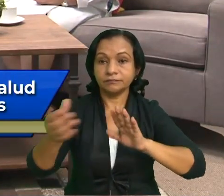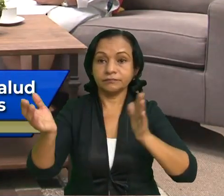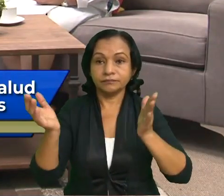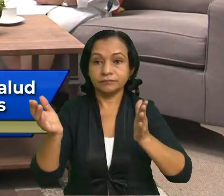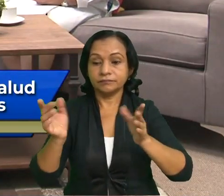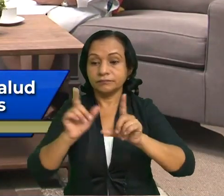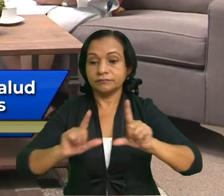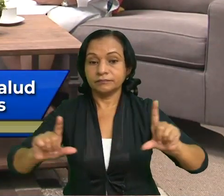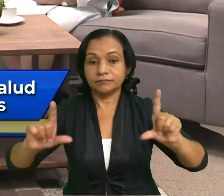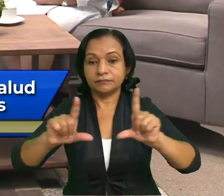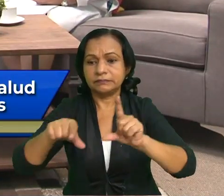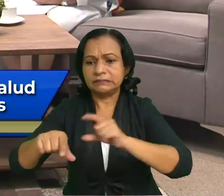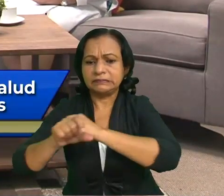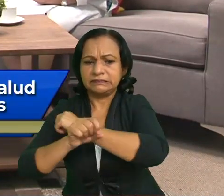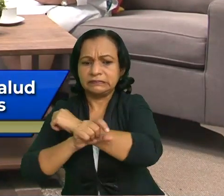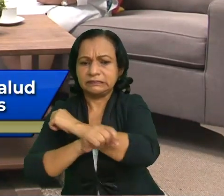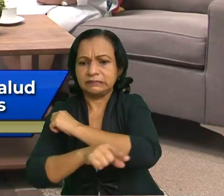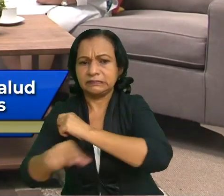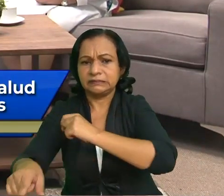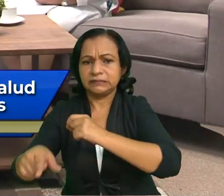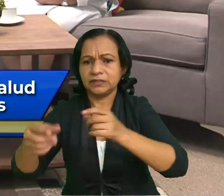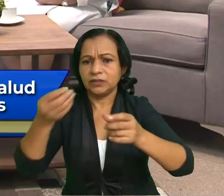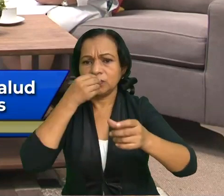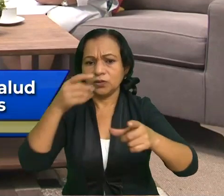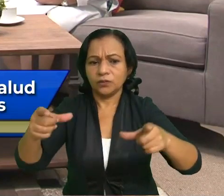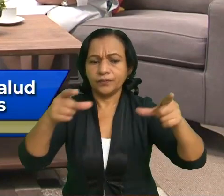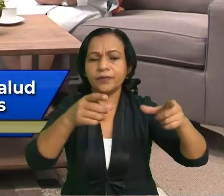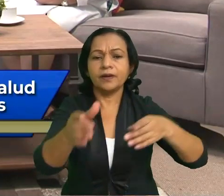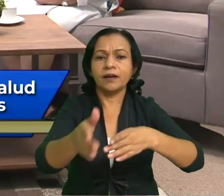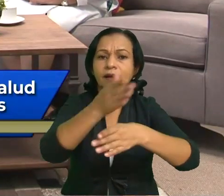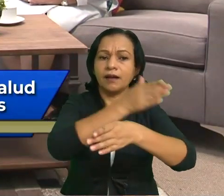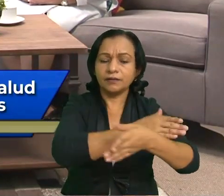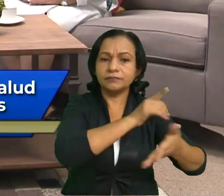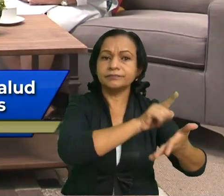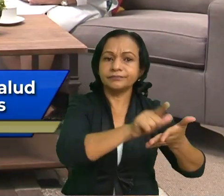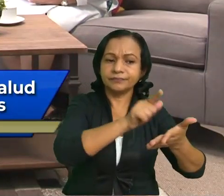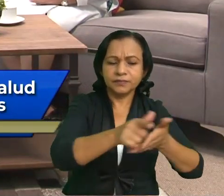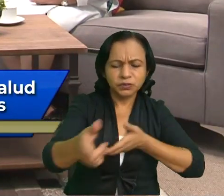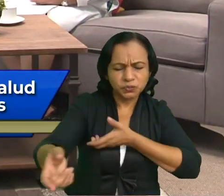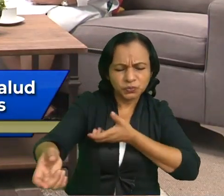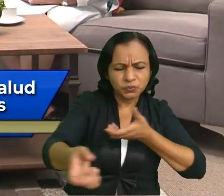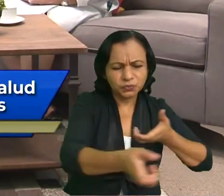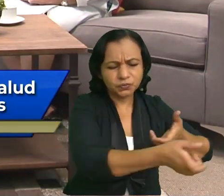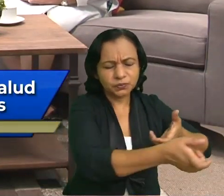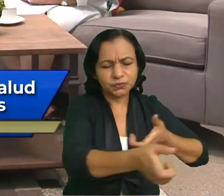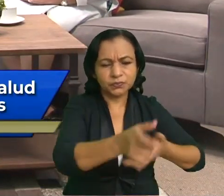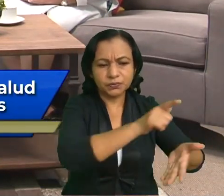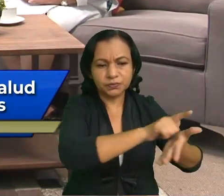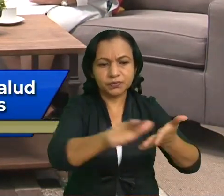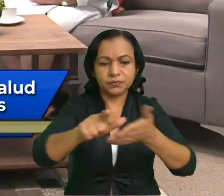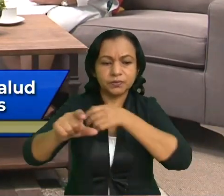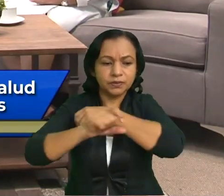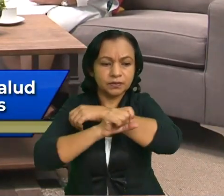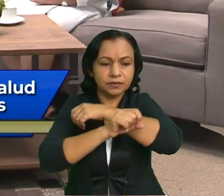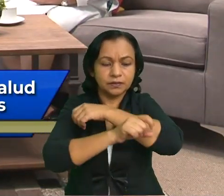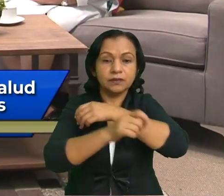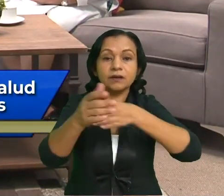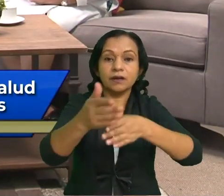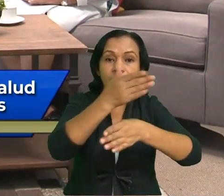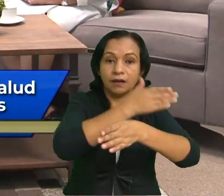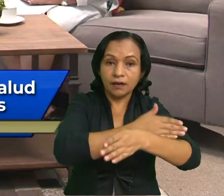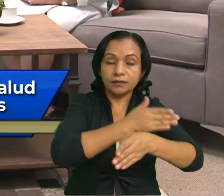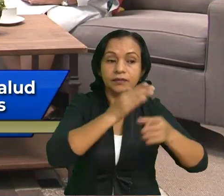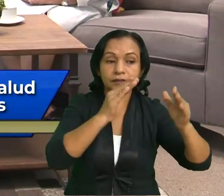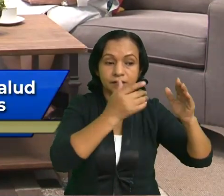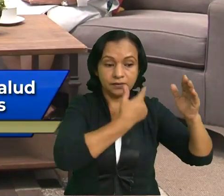llegues a un lugar y alimentos sorpresa previos a la fumigación y la de gratis acción fue previo para asegurar que los